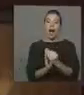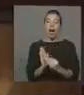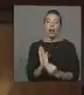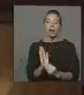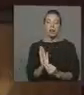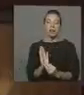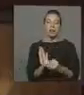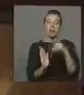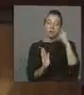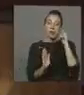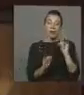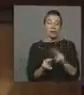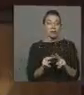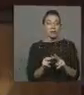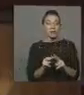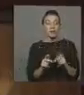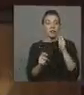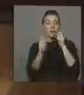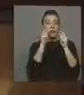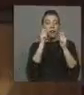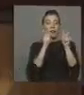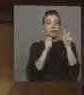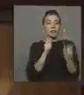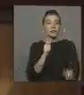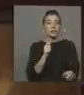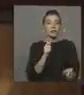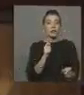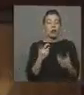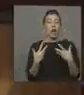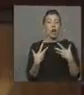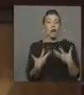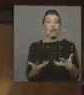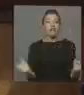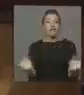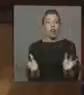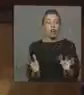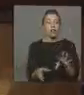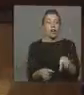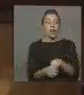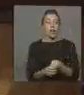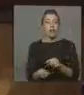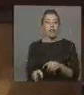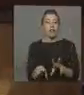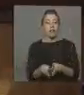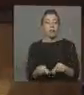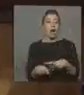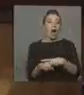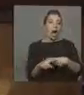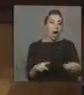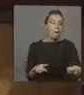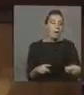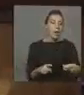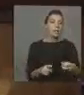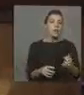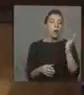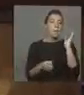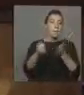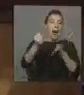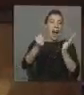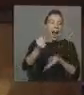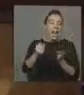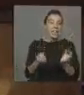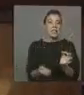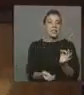afirmar que al hacerlo se expondrá a la menor a un riesgo de violencia intrafamiliar, coacción, amenaza o maltrato, incluso a